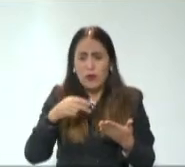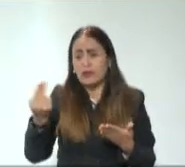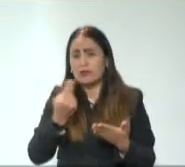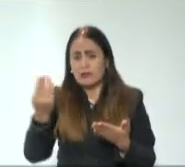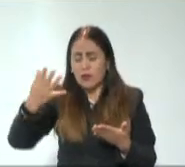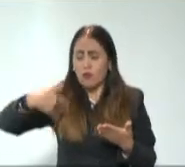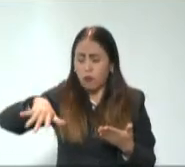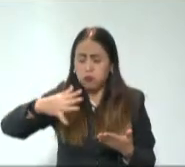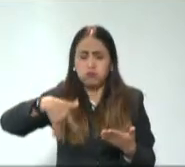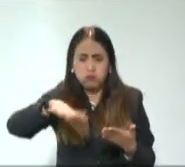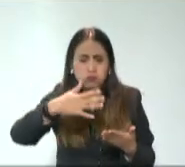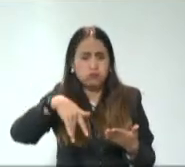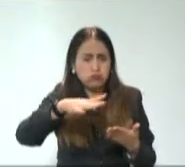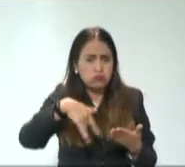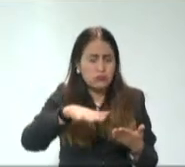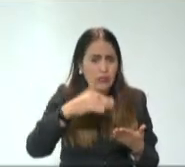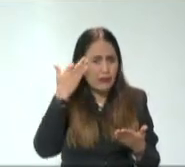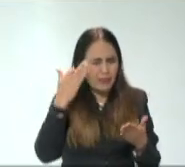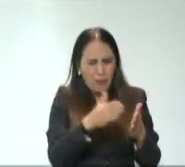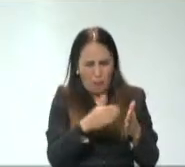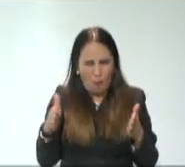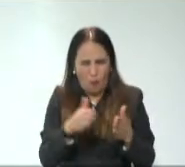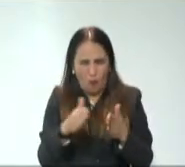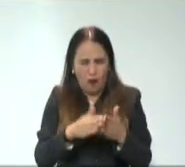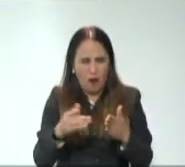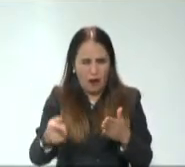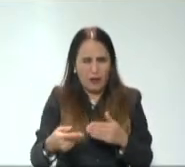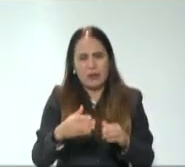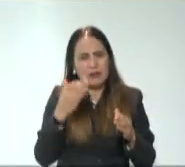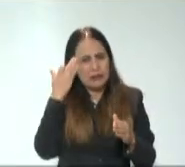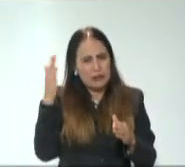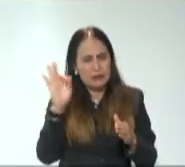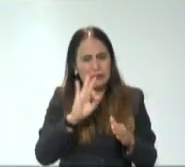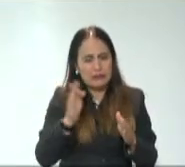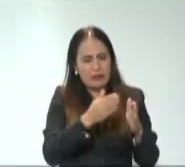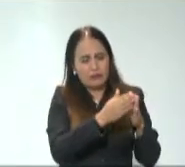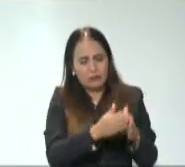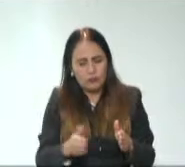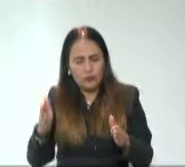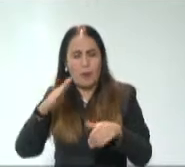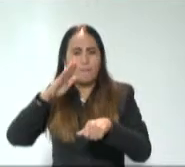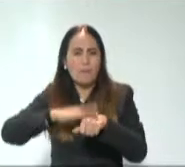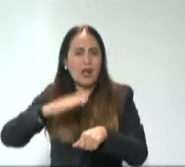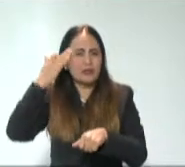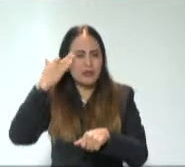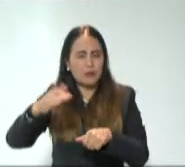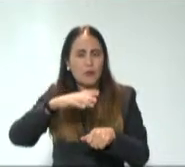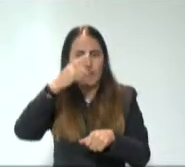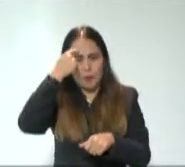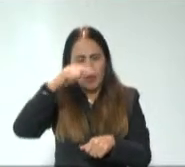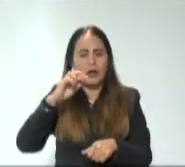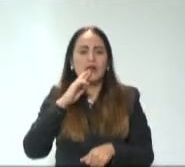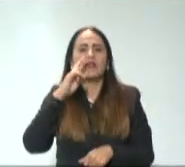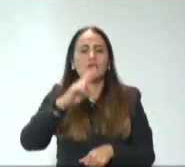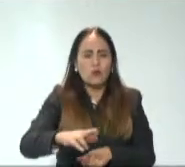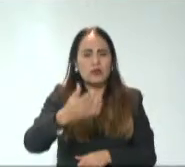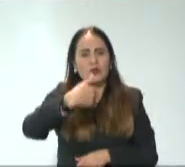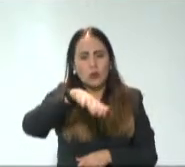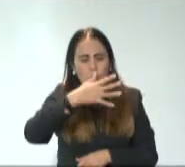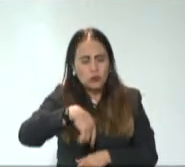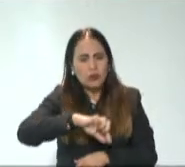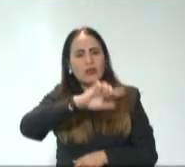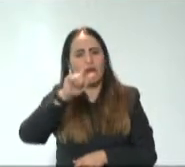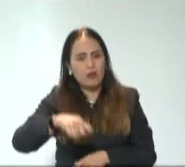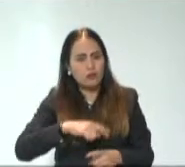y el acceso a la información nos permite orientar o ampliar los plazos para poder generar la respuesta que ese es el objetivo